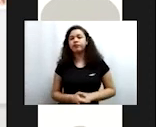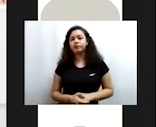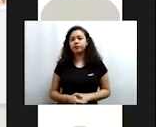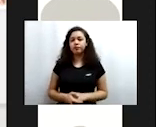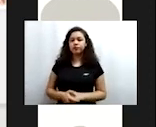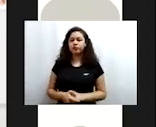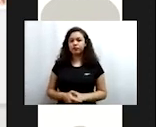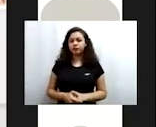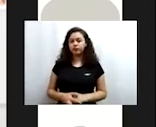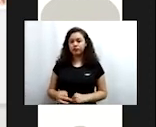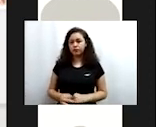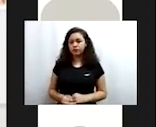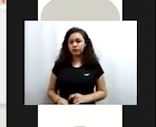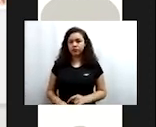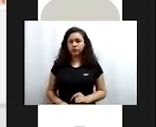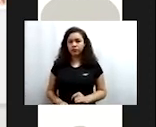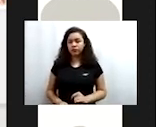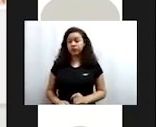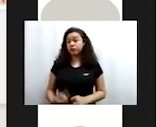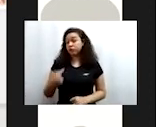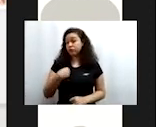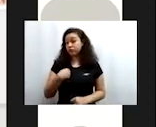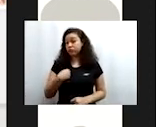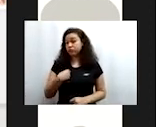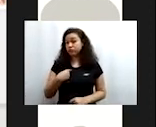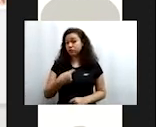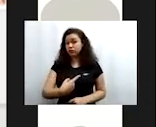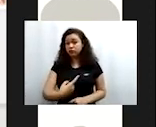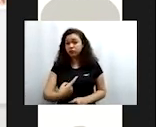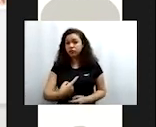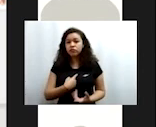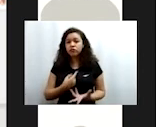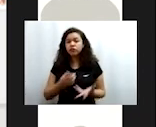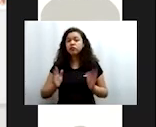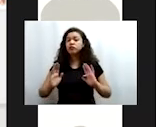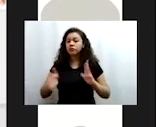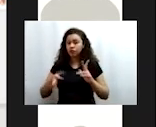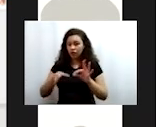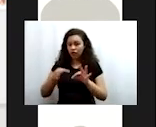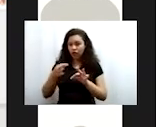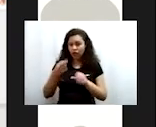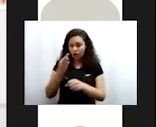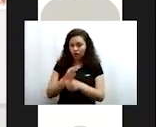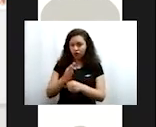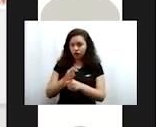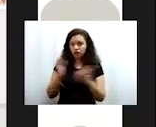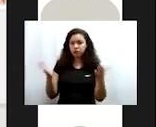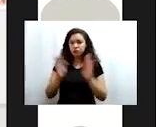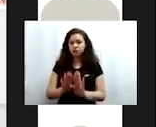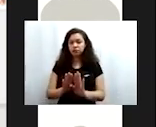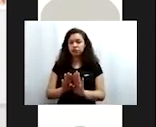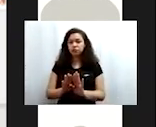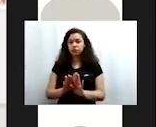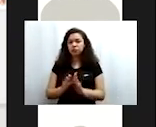yo ya creo llego en este momento, nada más cierro con la